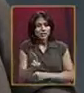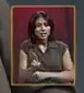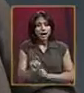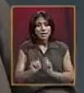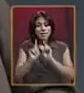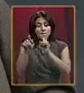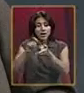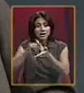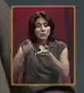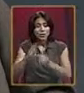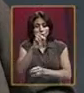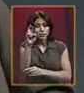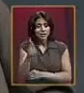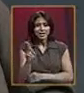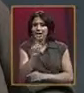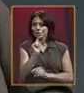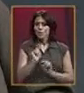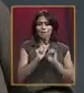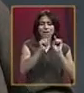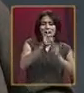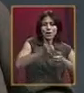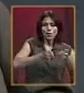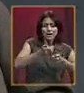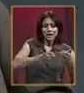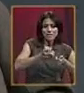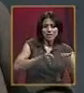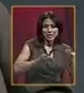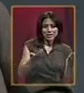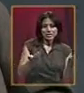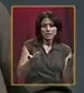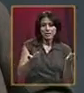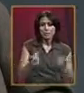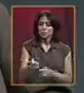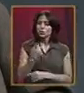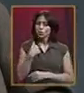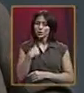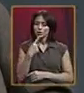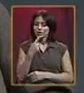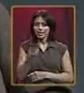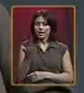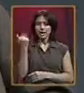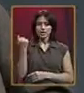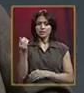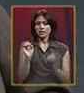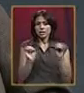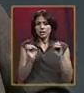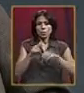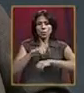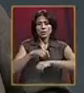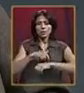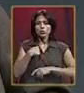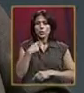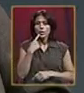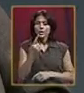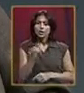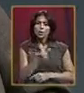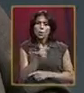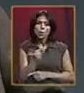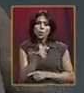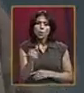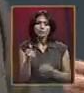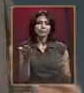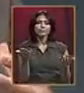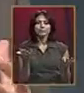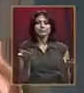café. Conste, la observación que yo hice en ningún momento la planteé como una especie de, digamos,